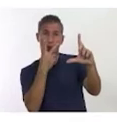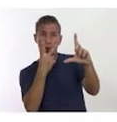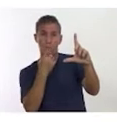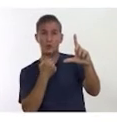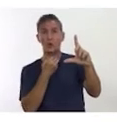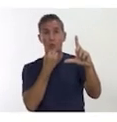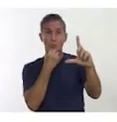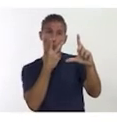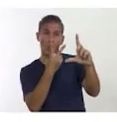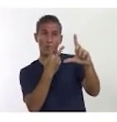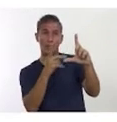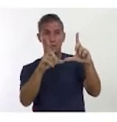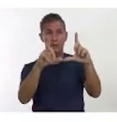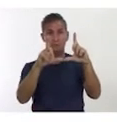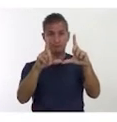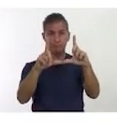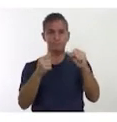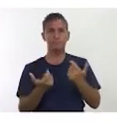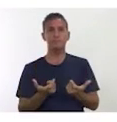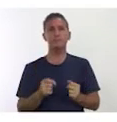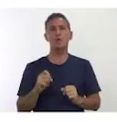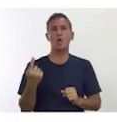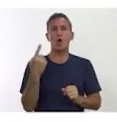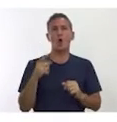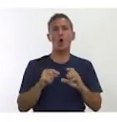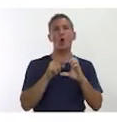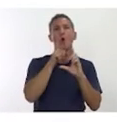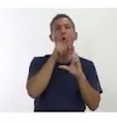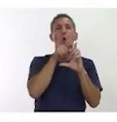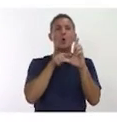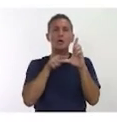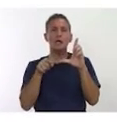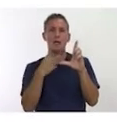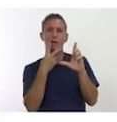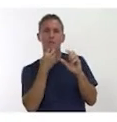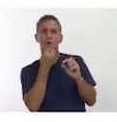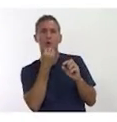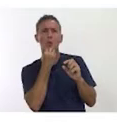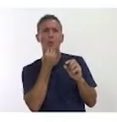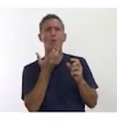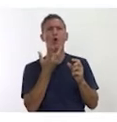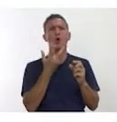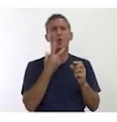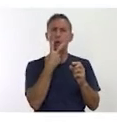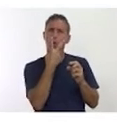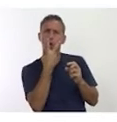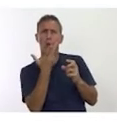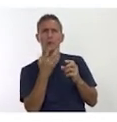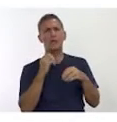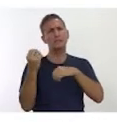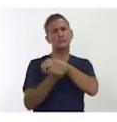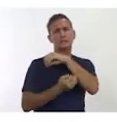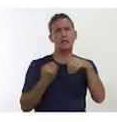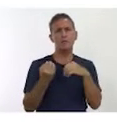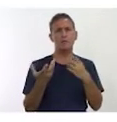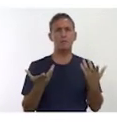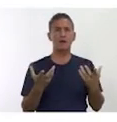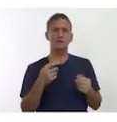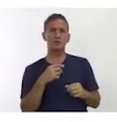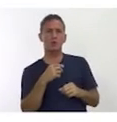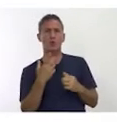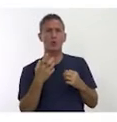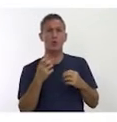diapositiva le mostramos un gráfico en el cual podemos ver la transformación que ocurre